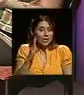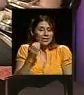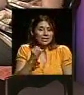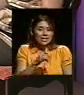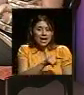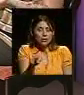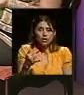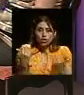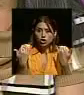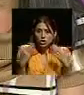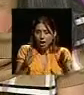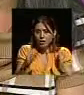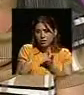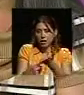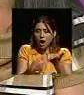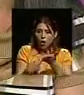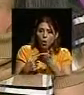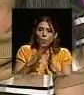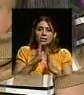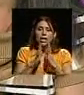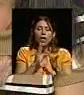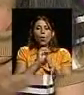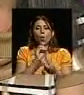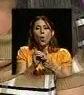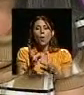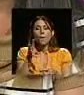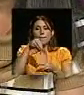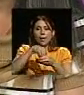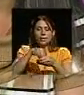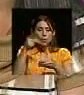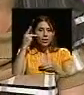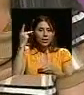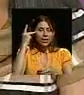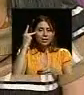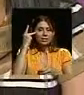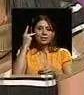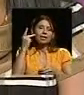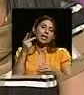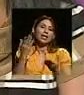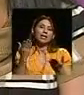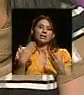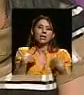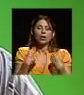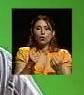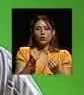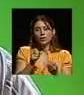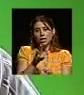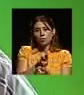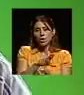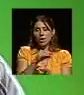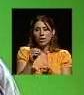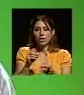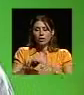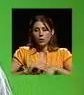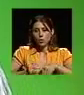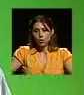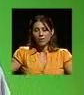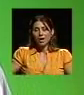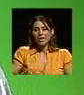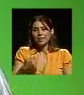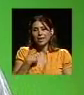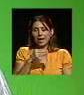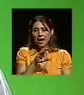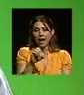se ha conversado, digamos, o si es parte de las políticas también de salud sexual y reproductiva que tiene la Caja. ¿Qué podrían hacer las familias hasta